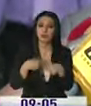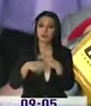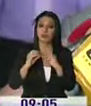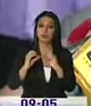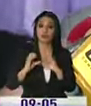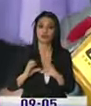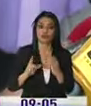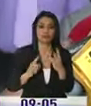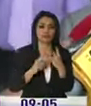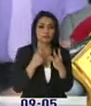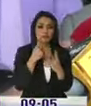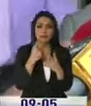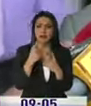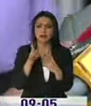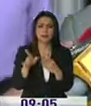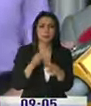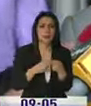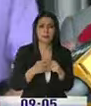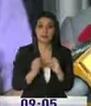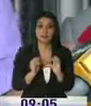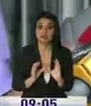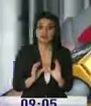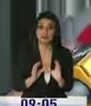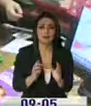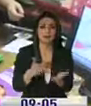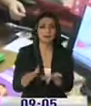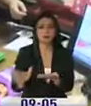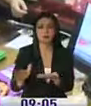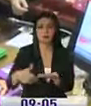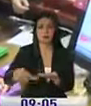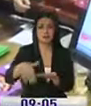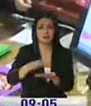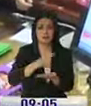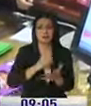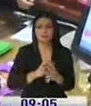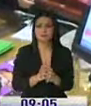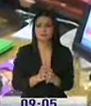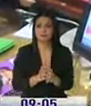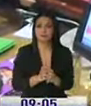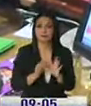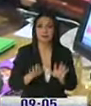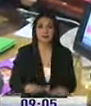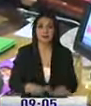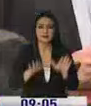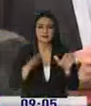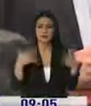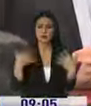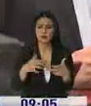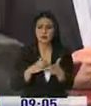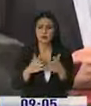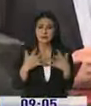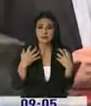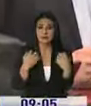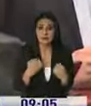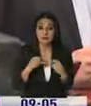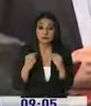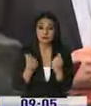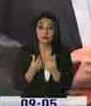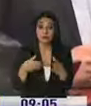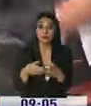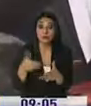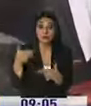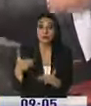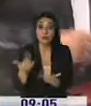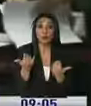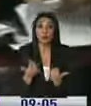negocios, para acomodar a sus amigos, tienen que irse. Bajo este panorama y con una gran tensión, la bancada gobernista se